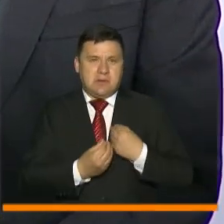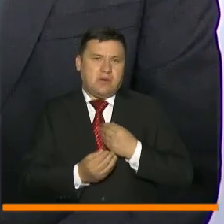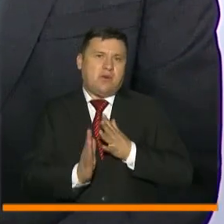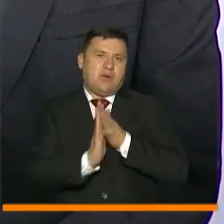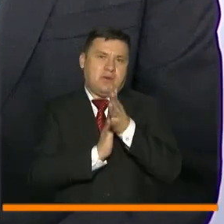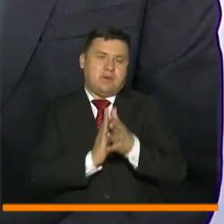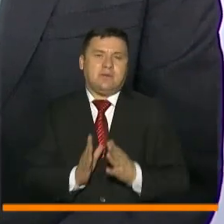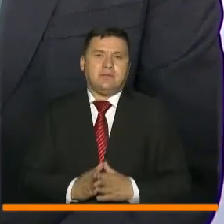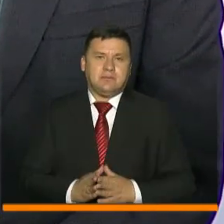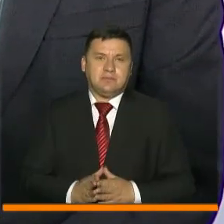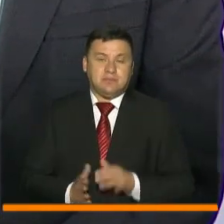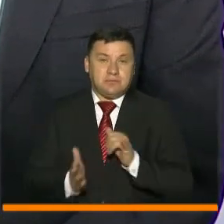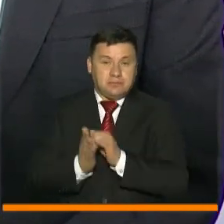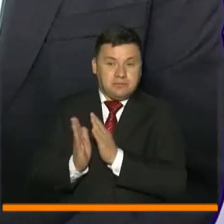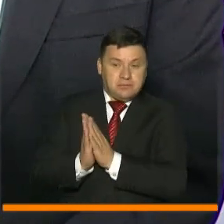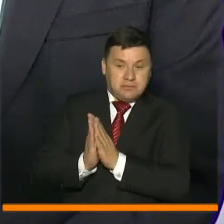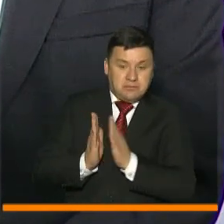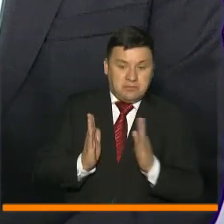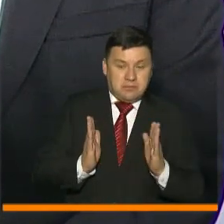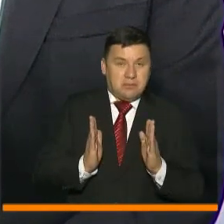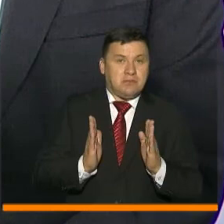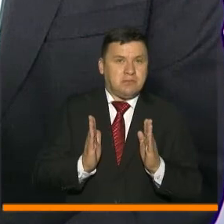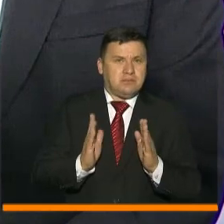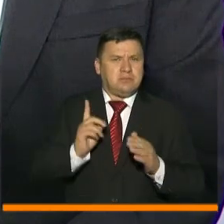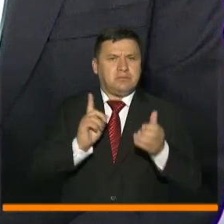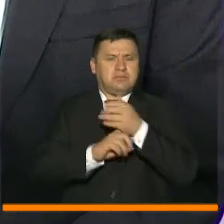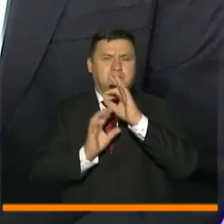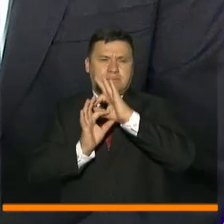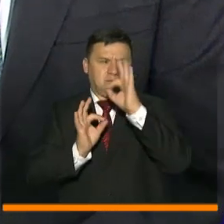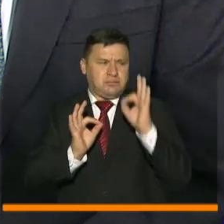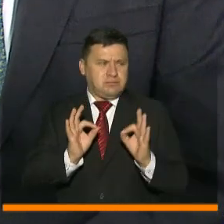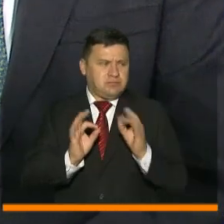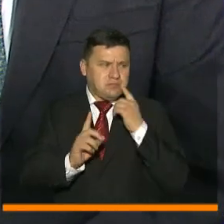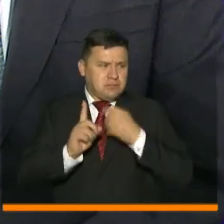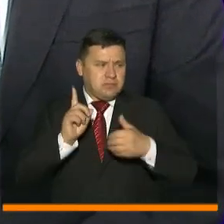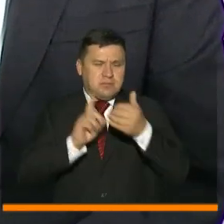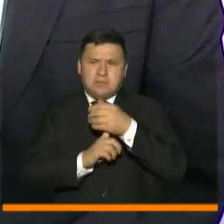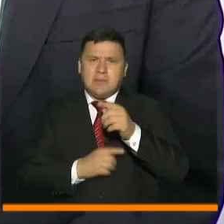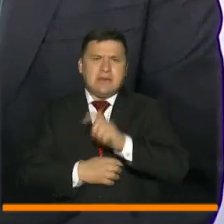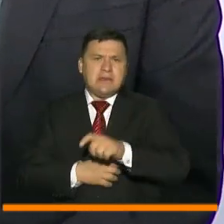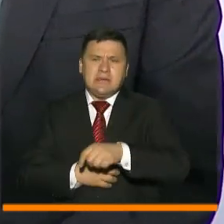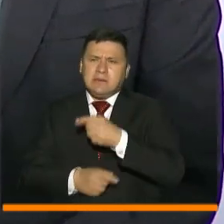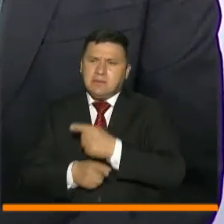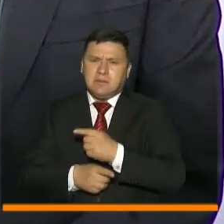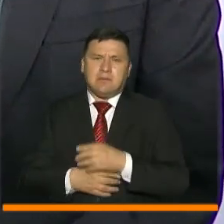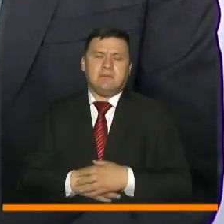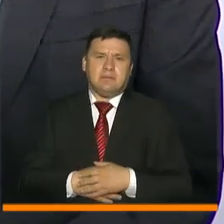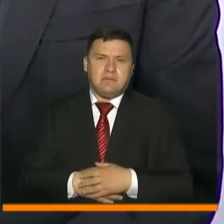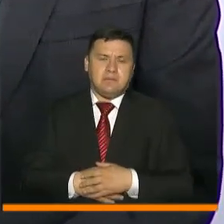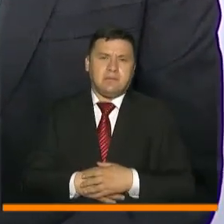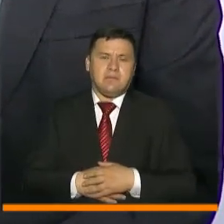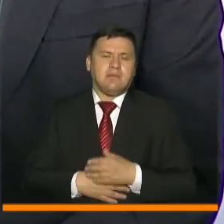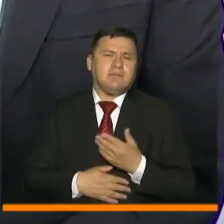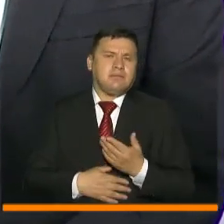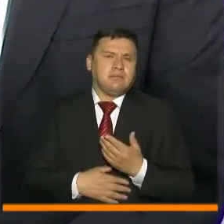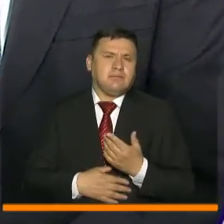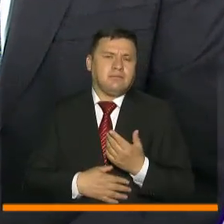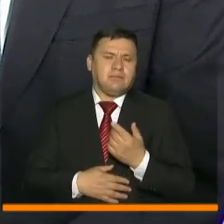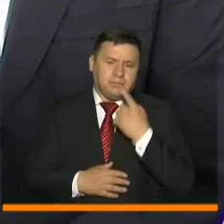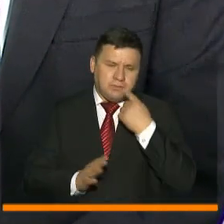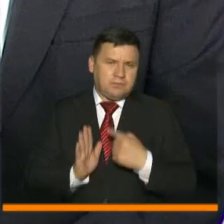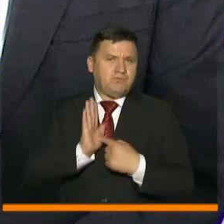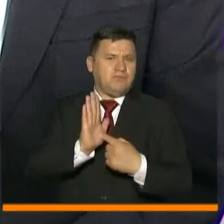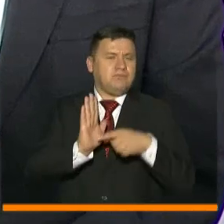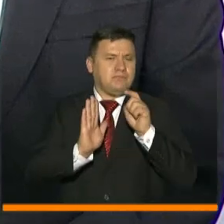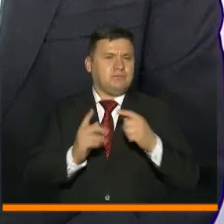hoy. Y en ese mismo proceso también llegamos a las regiones donde identificamos necesidades puntuales. Y esto solo demuestra